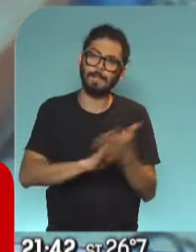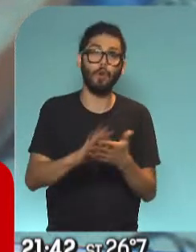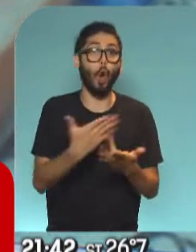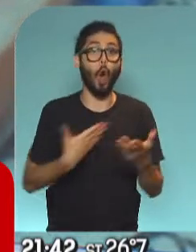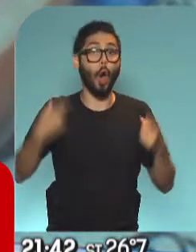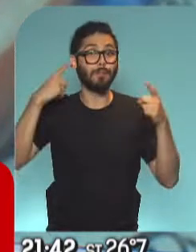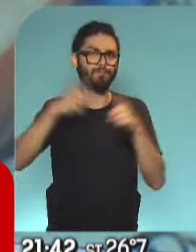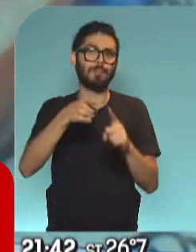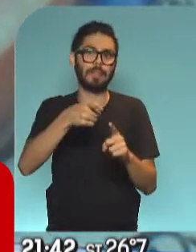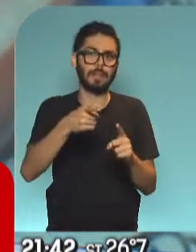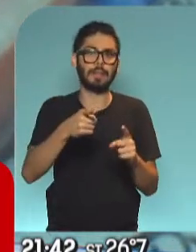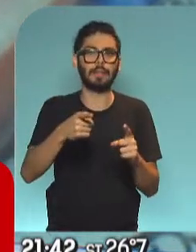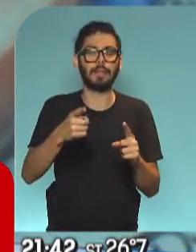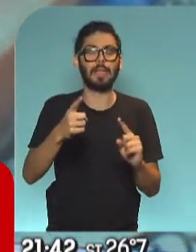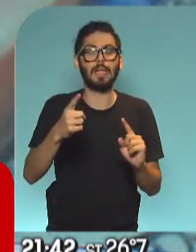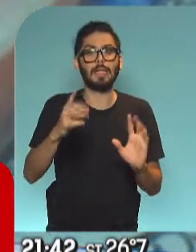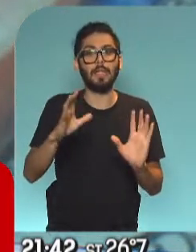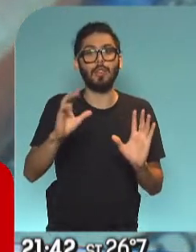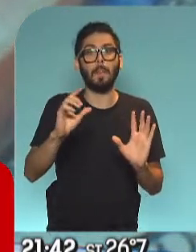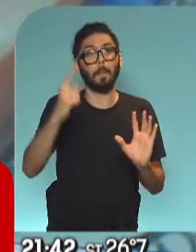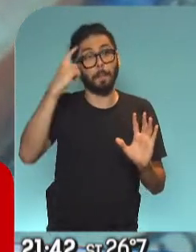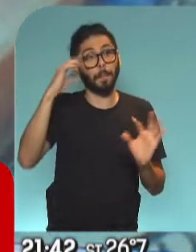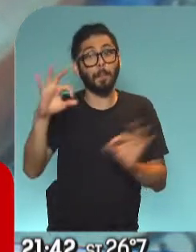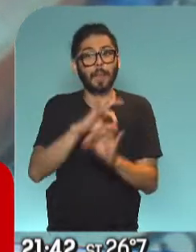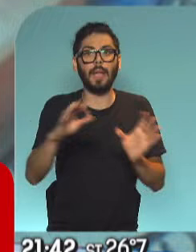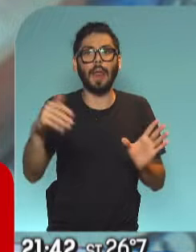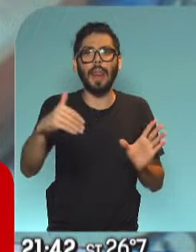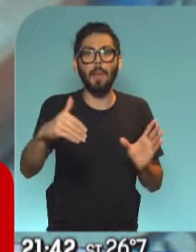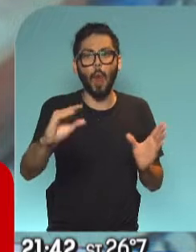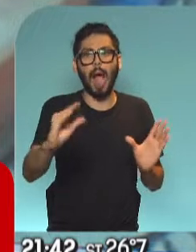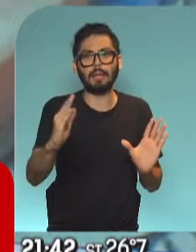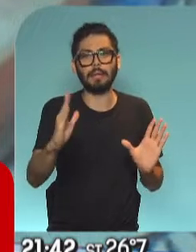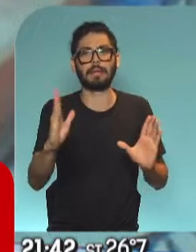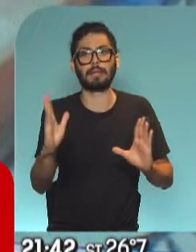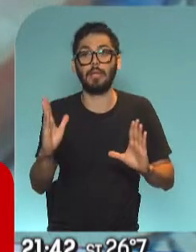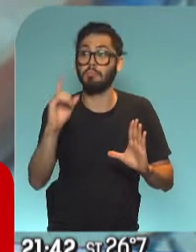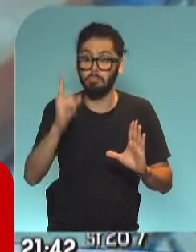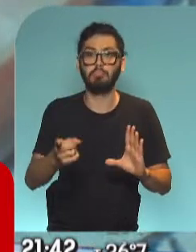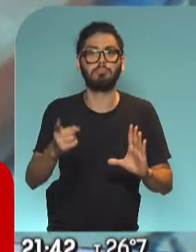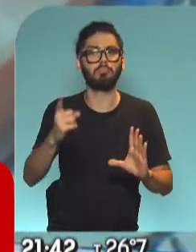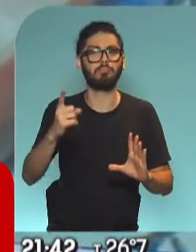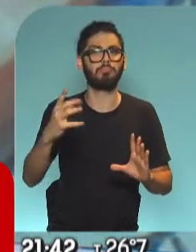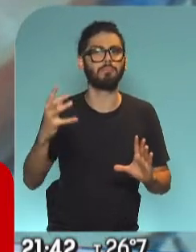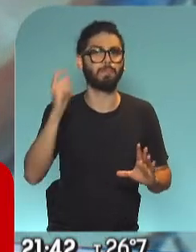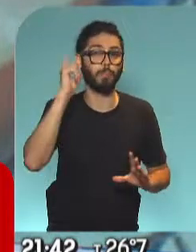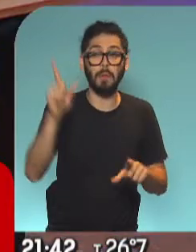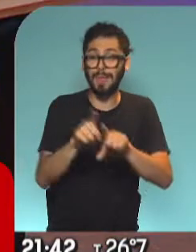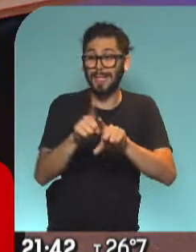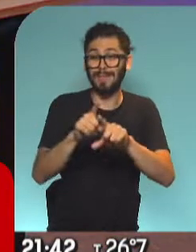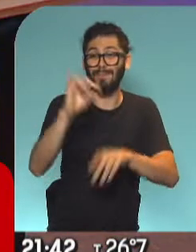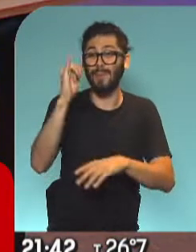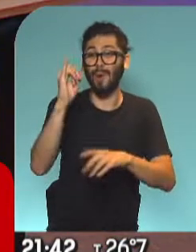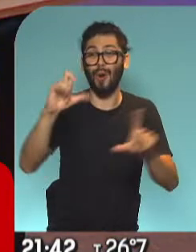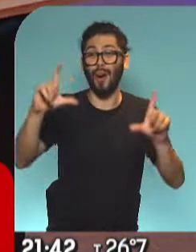gobierno, demoró un poco más de lo que inicialmente se pensaba, pero aplicó lo que hablábamos fuera del